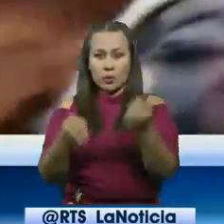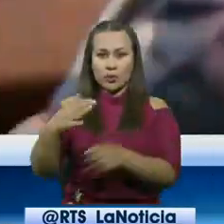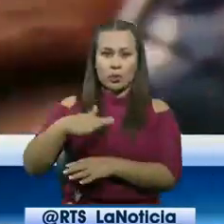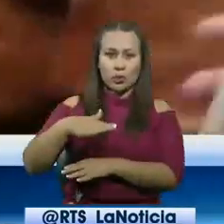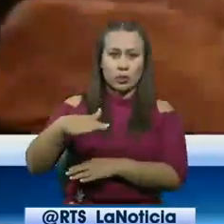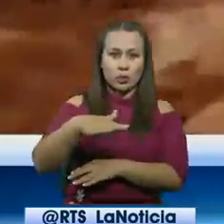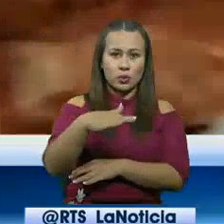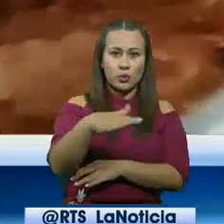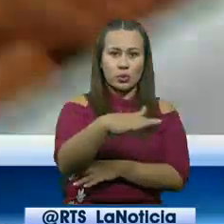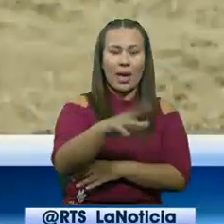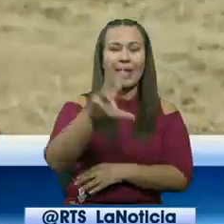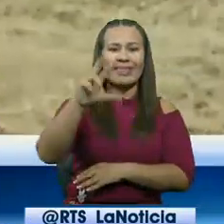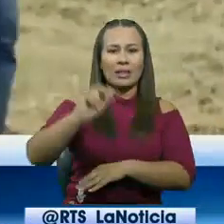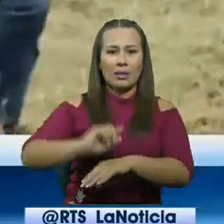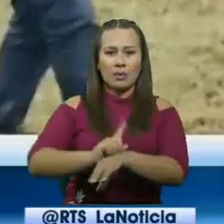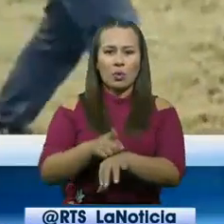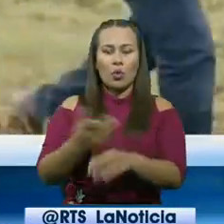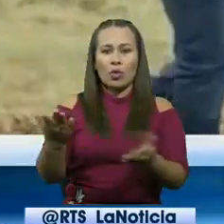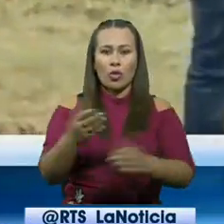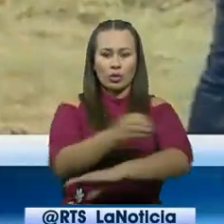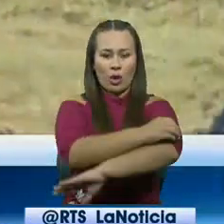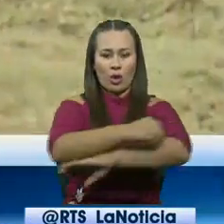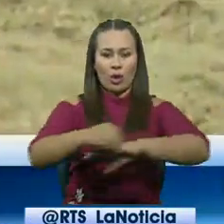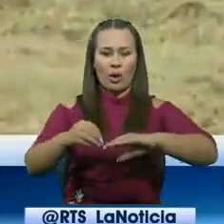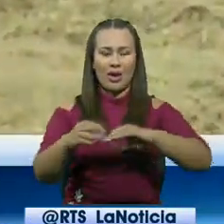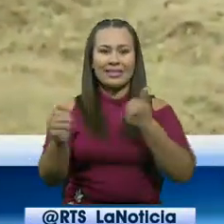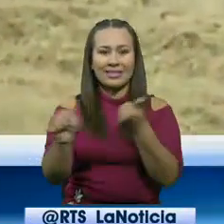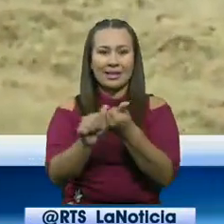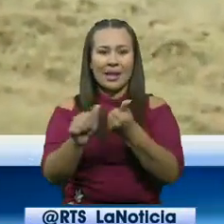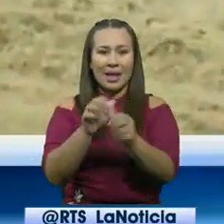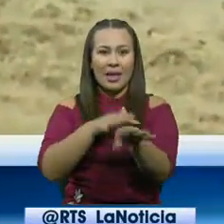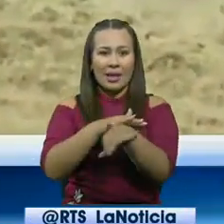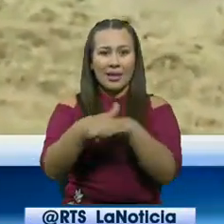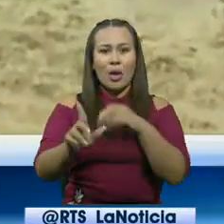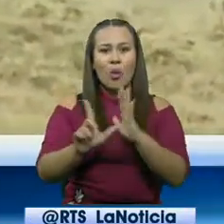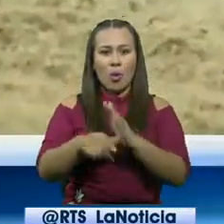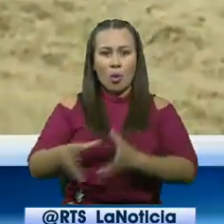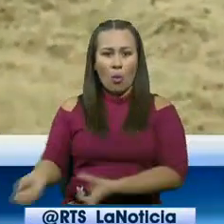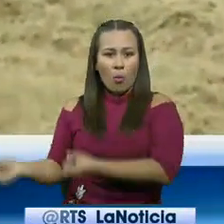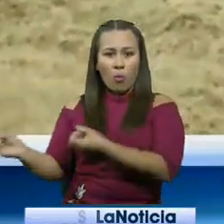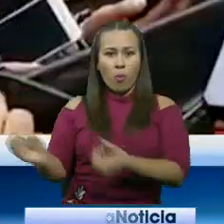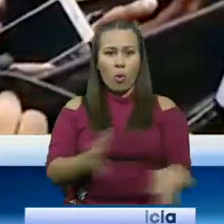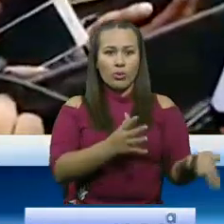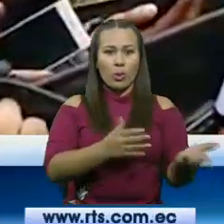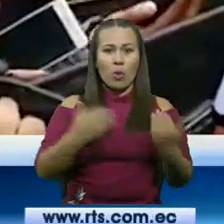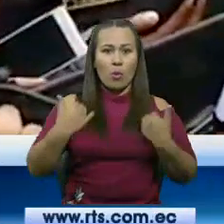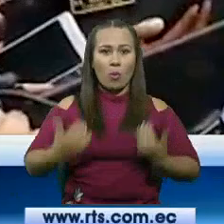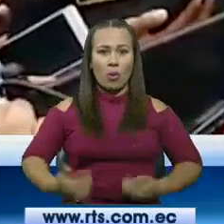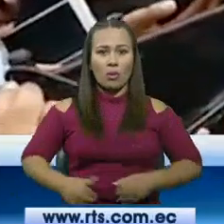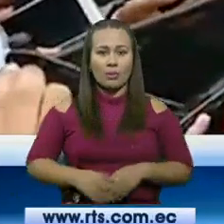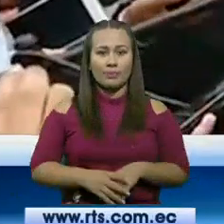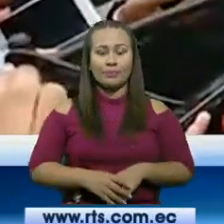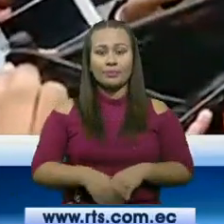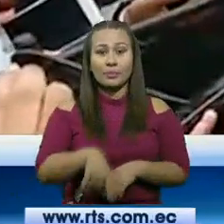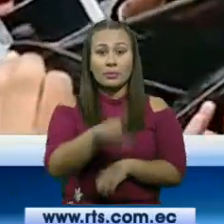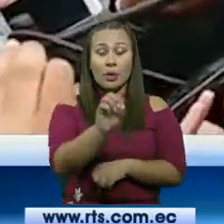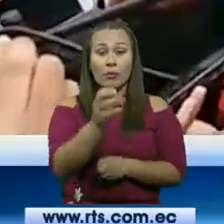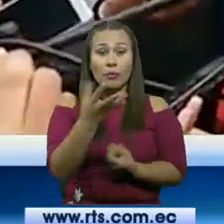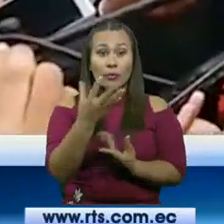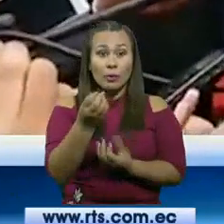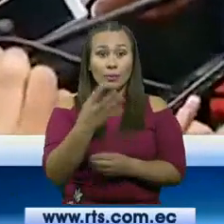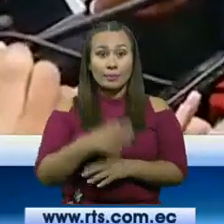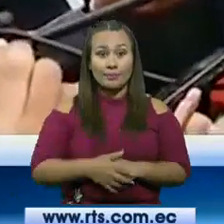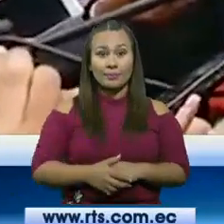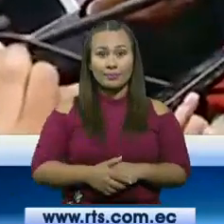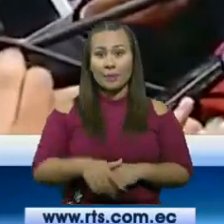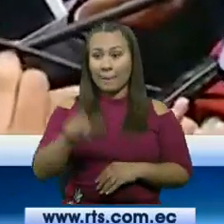hora para luego detenerse a la orilla del río Vilcanota y lanzar su cuerpo. La versión de ellos